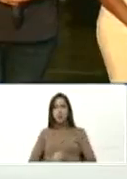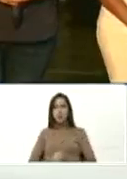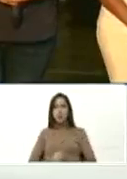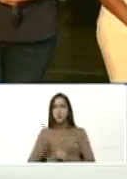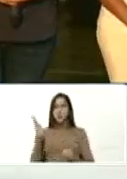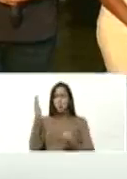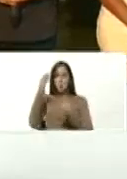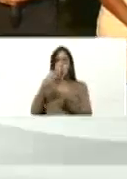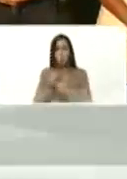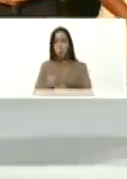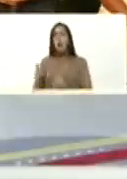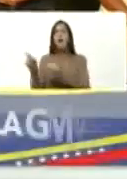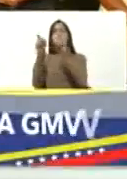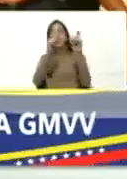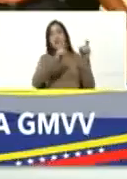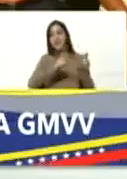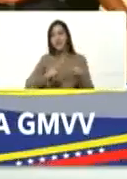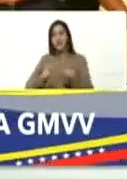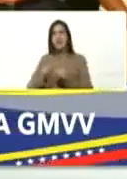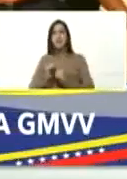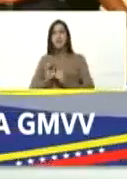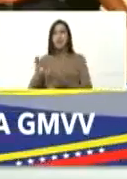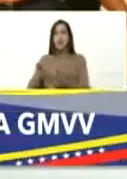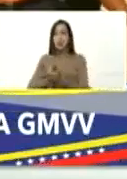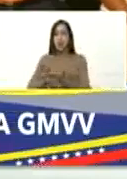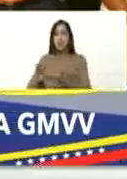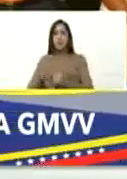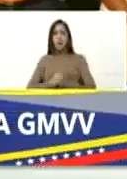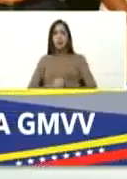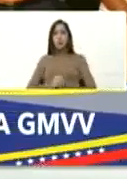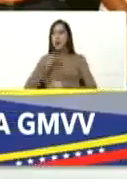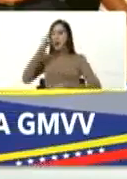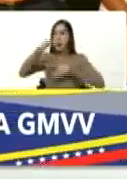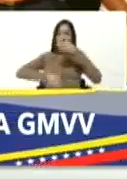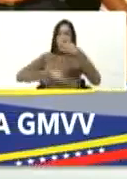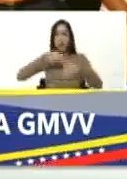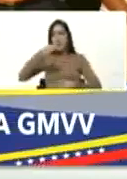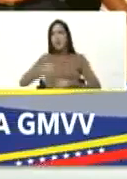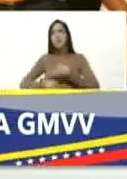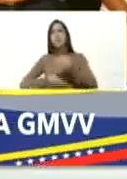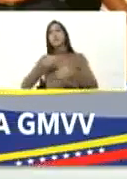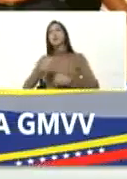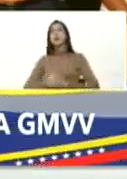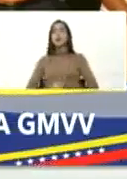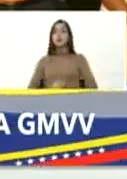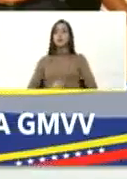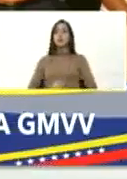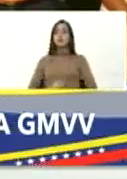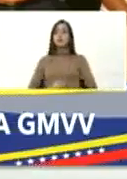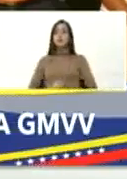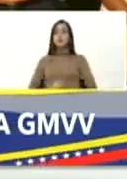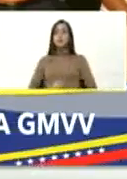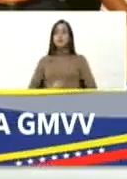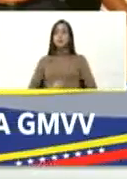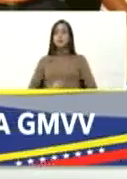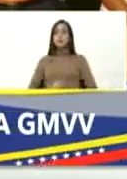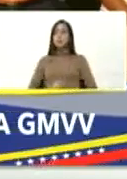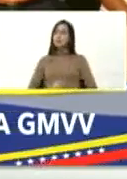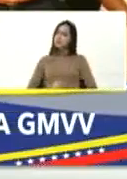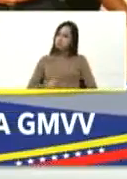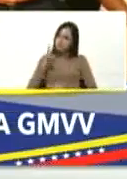de las parábolas del sembrador, la explicación de la parábola del sembrador. Y me